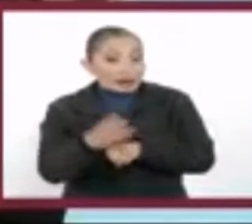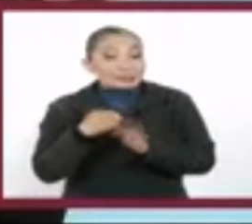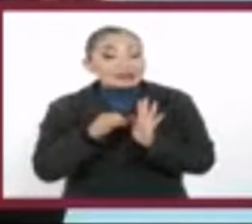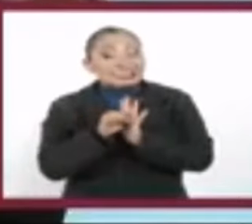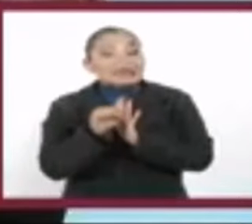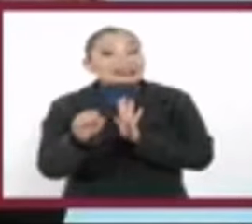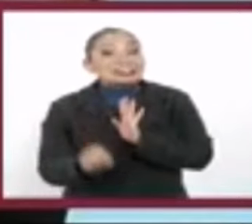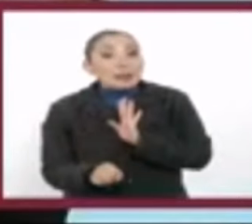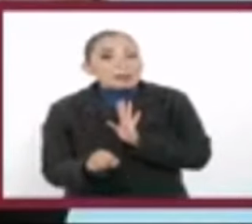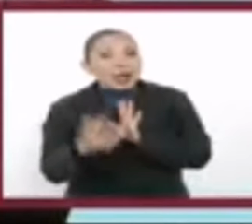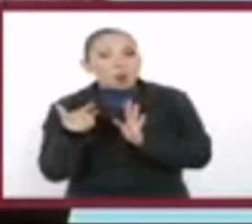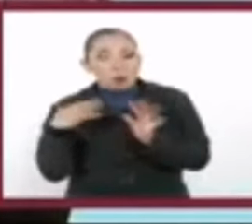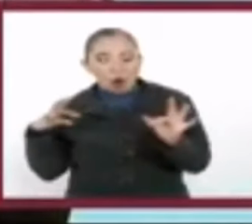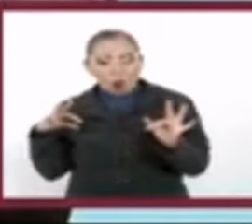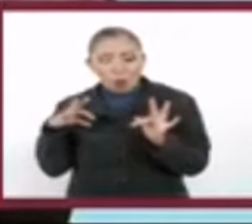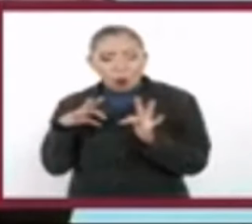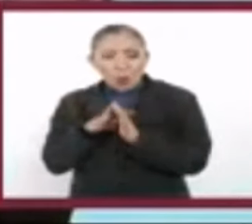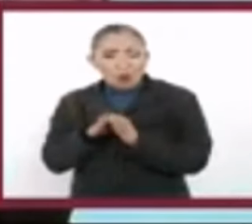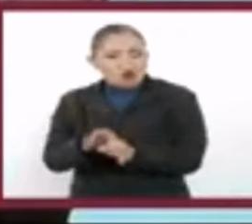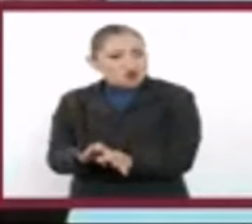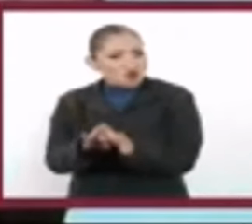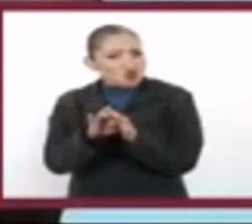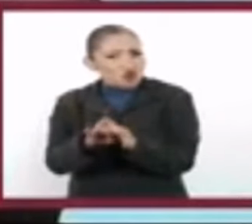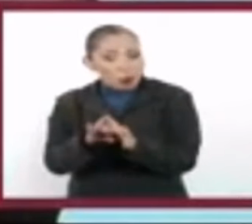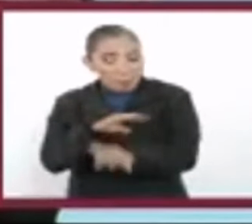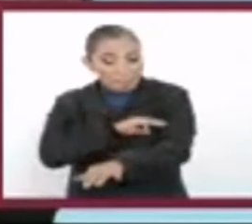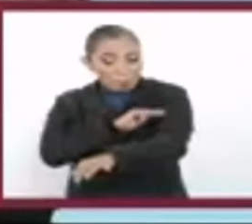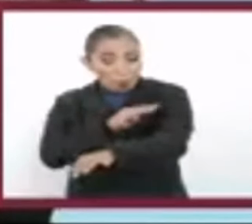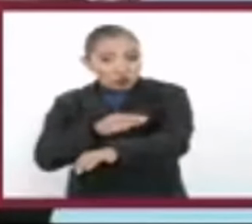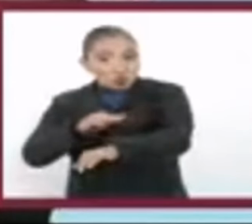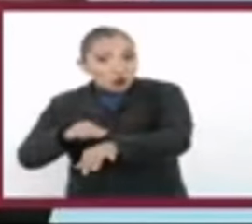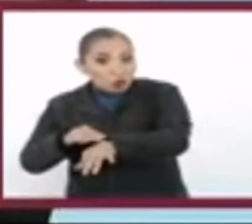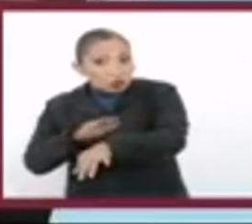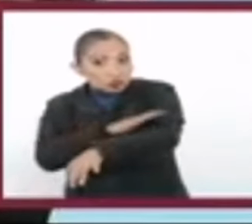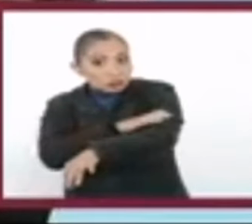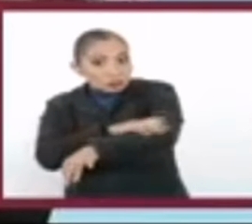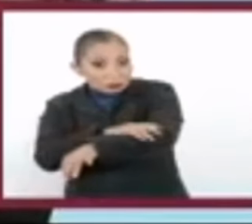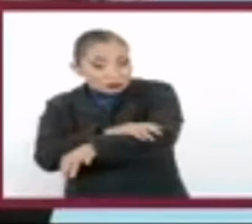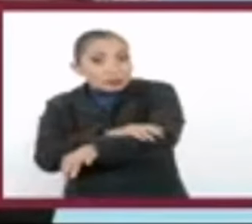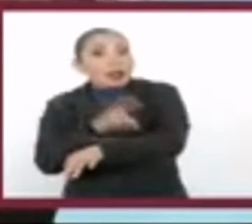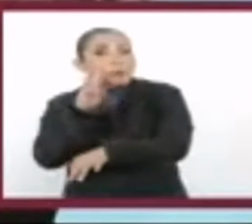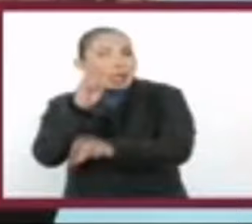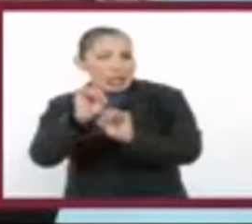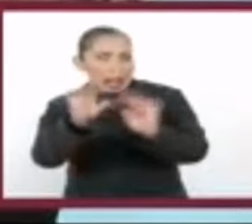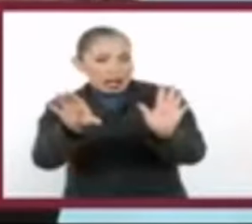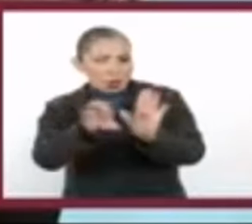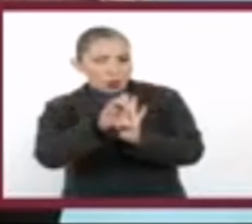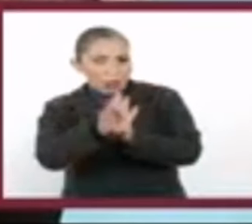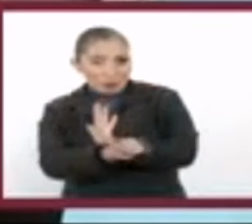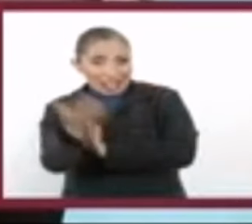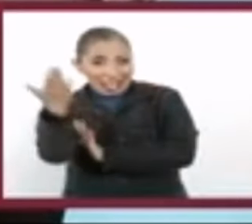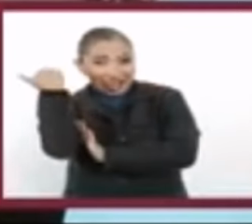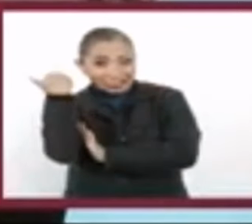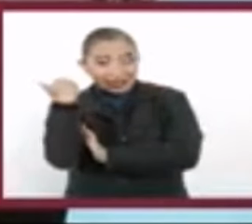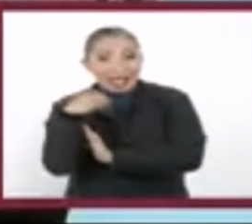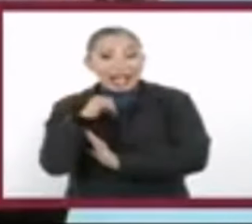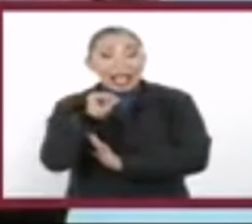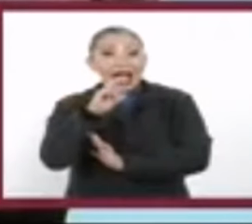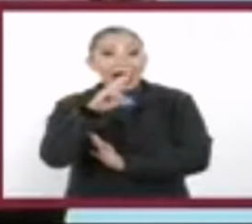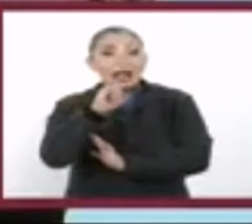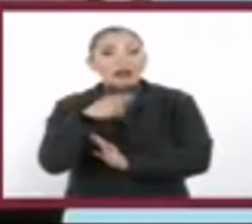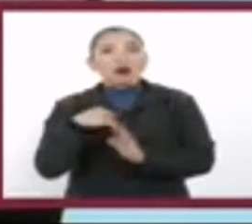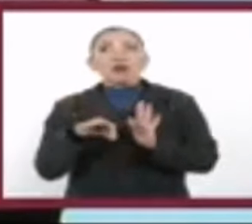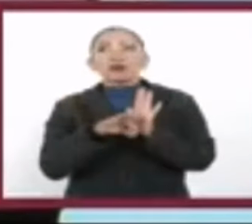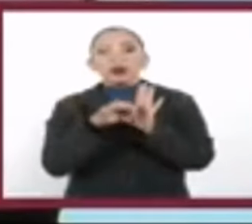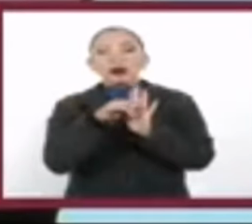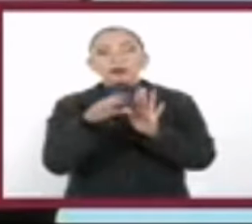nuestro sistema tiene una conexión estrecha con los músculos. Es claro en el ejemplo que vimos del arco reflejo,